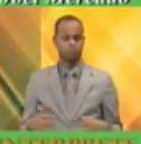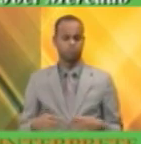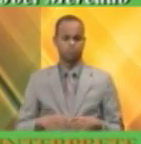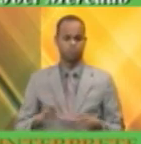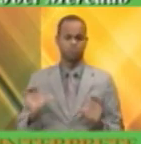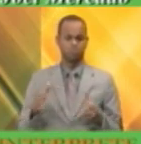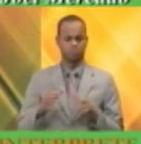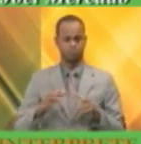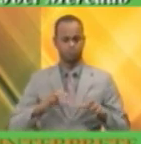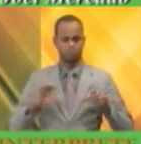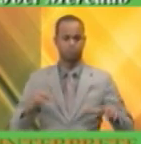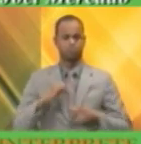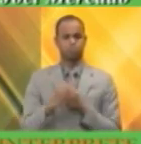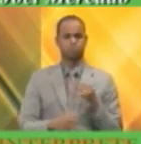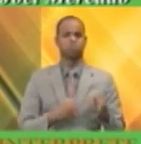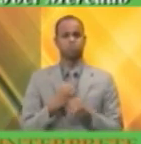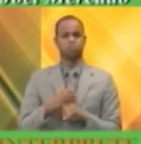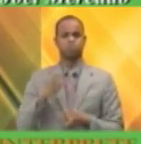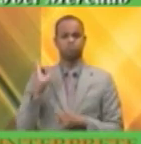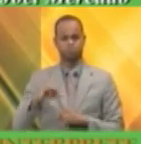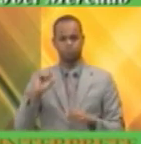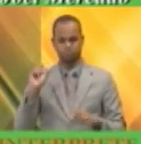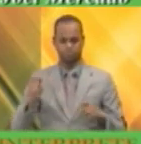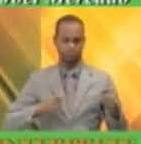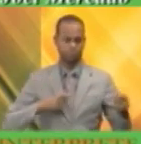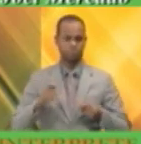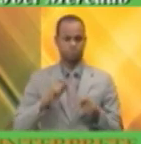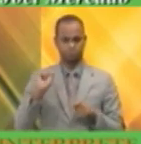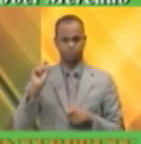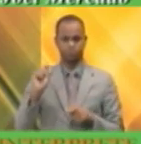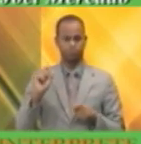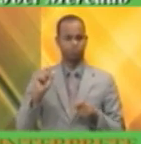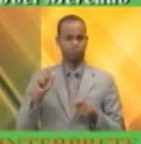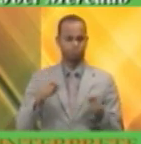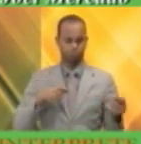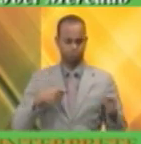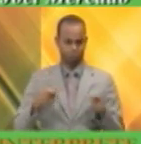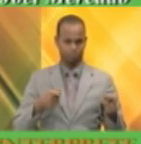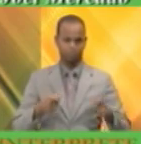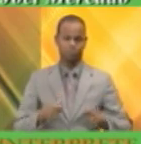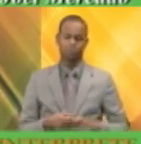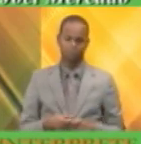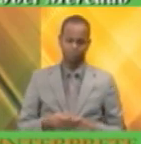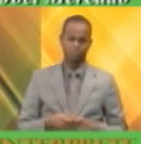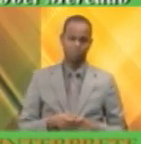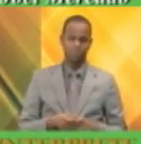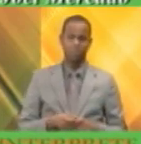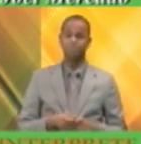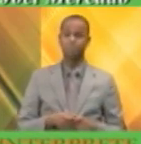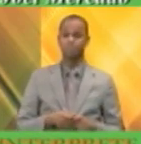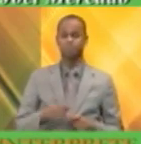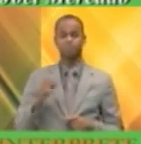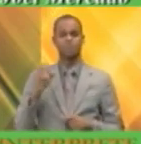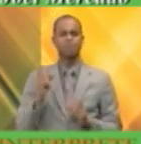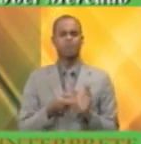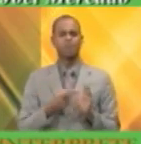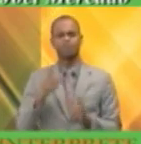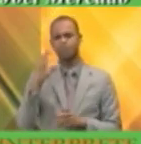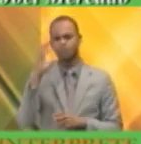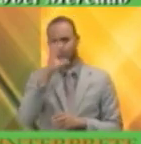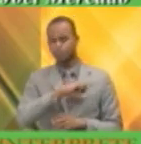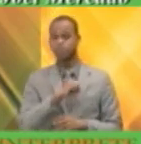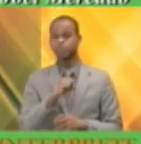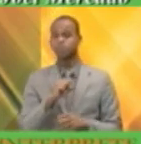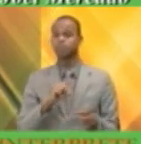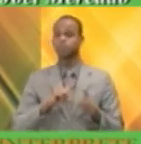Comité Paralímpico Internacional es quien gobierna los Juegos Paralímpicos. Como ustedes pueden ver, a veces pasa como desapercibido.